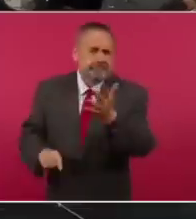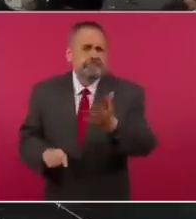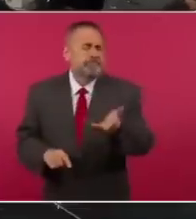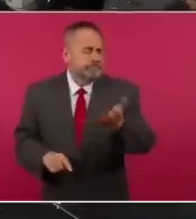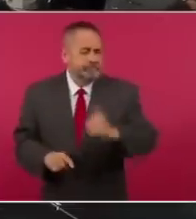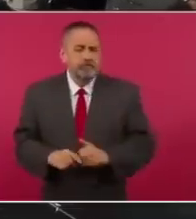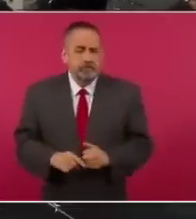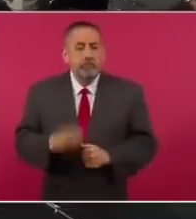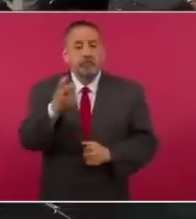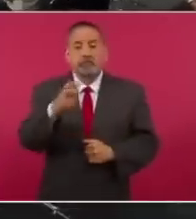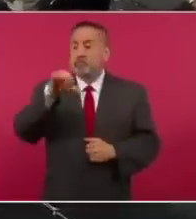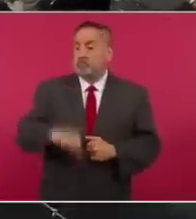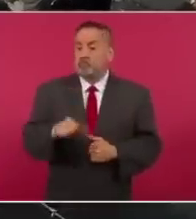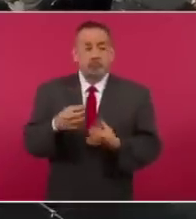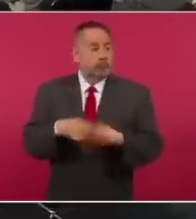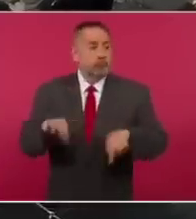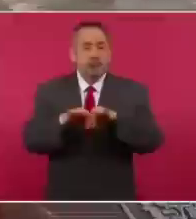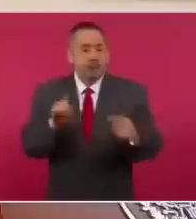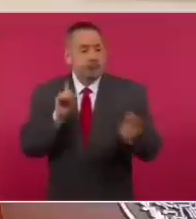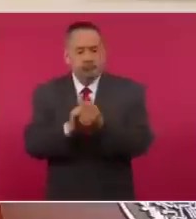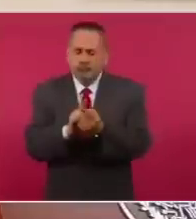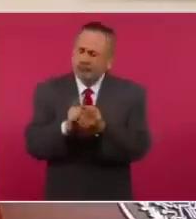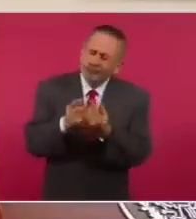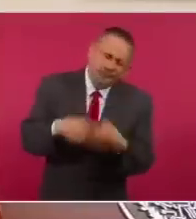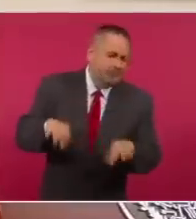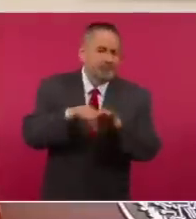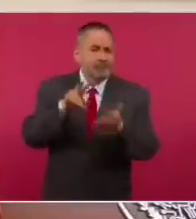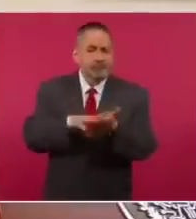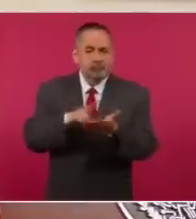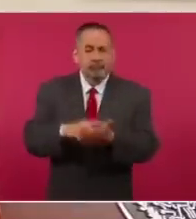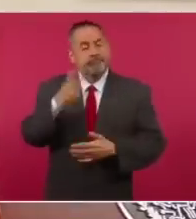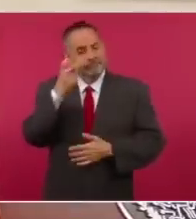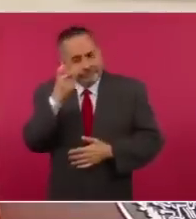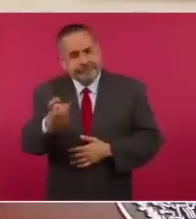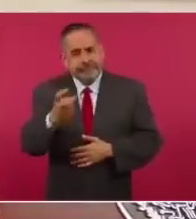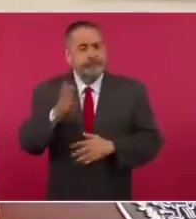eso el encuentro de hoy es importante, porque ya tenemos un modelo